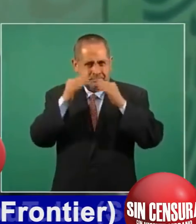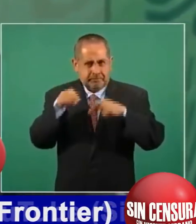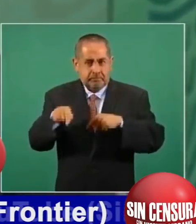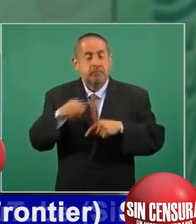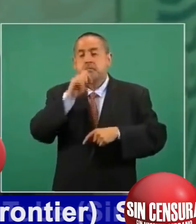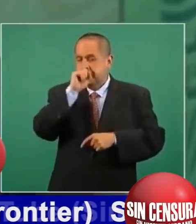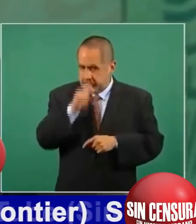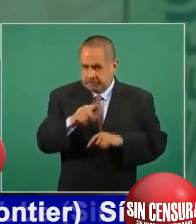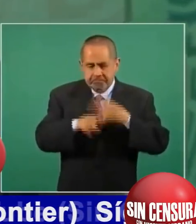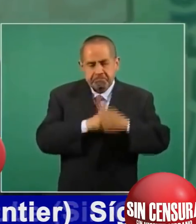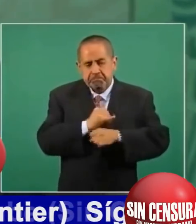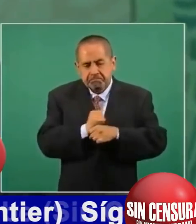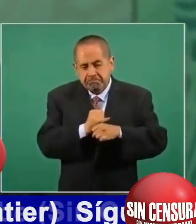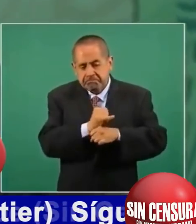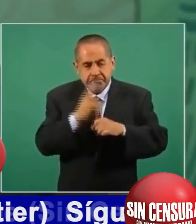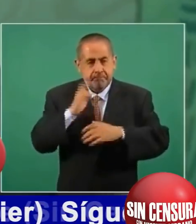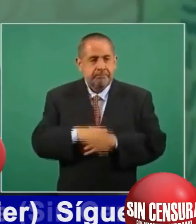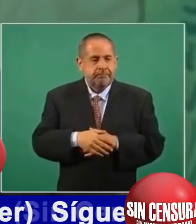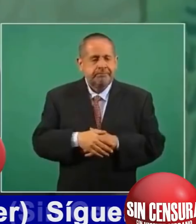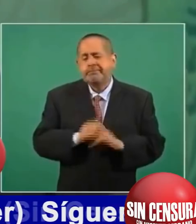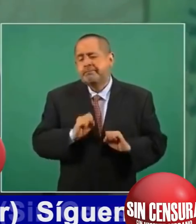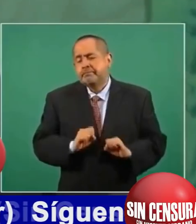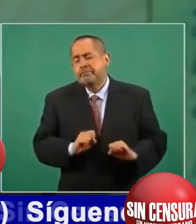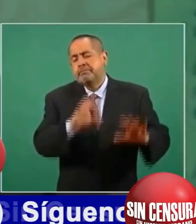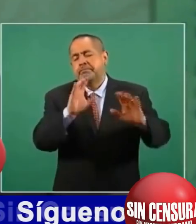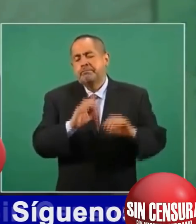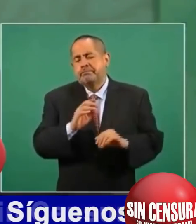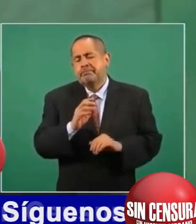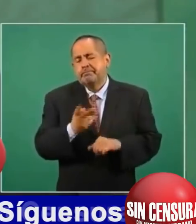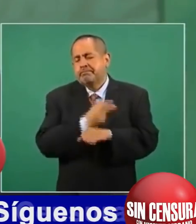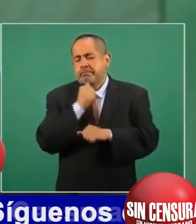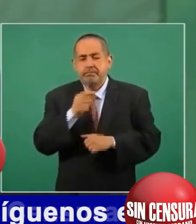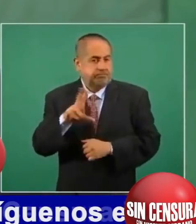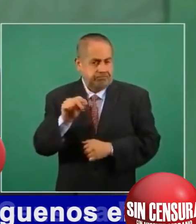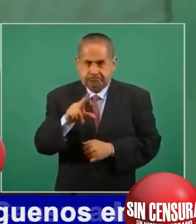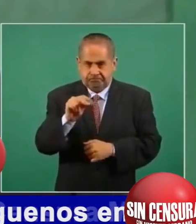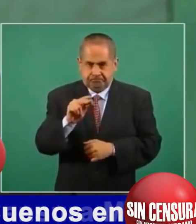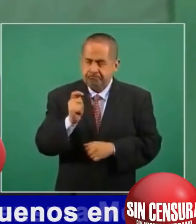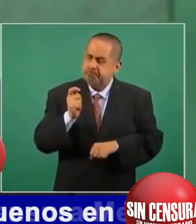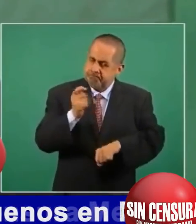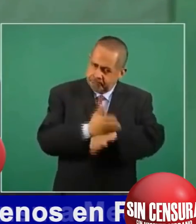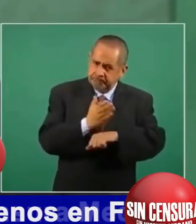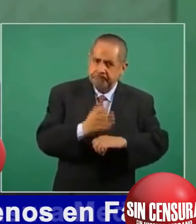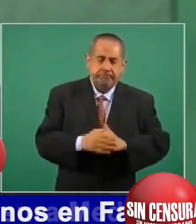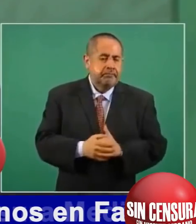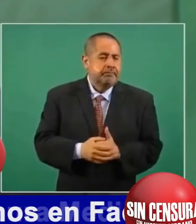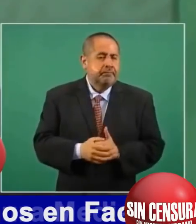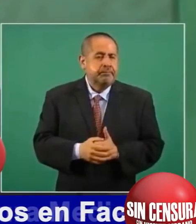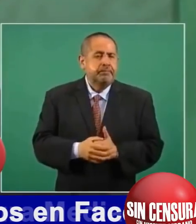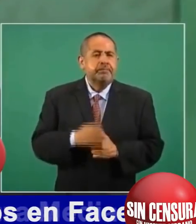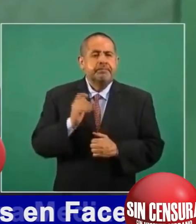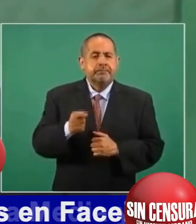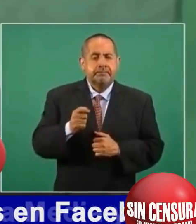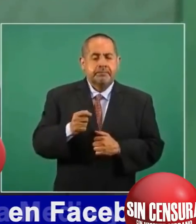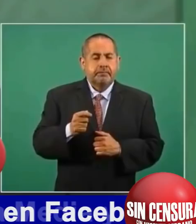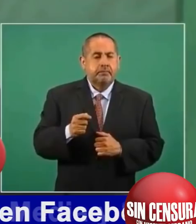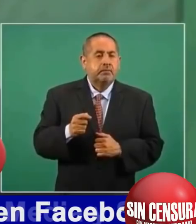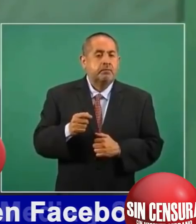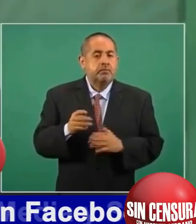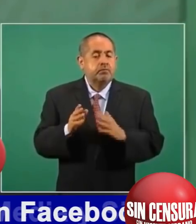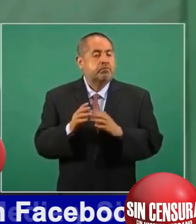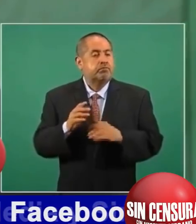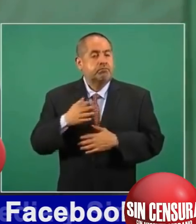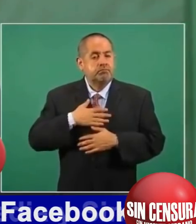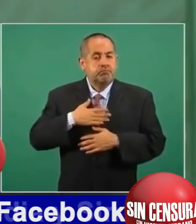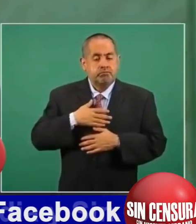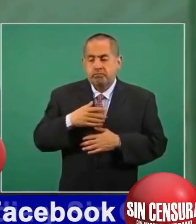no va a haber impunidad para nadie. Y tenemos una relación